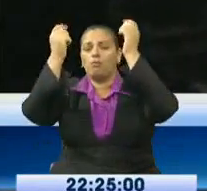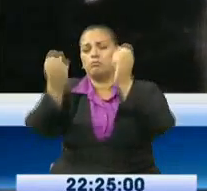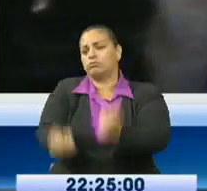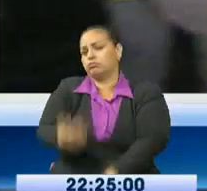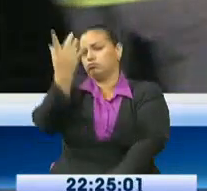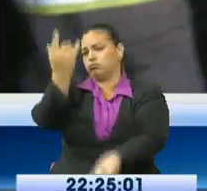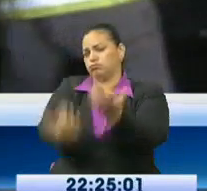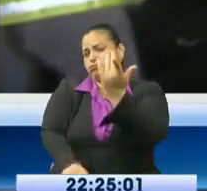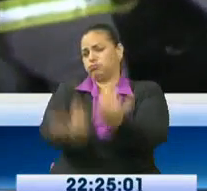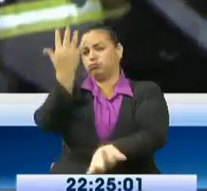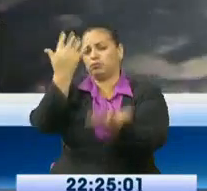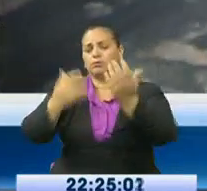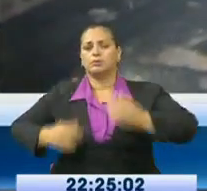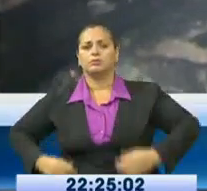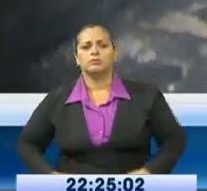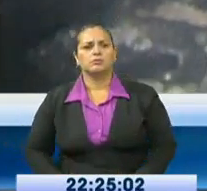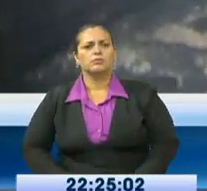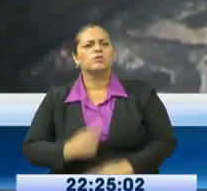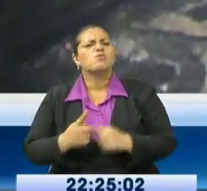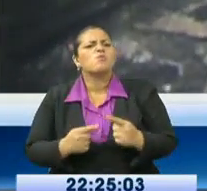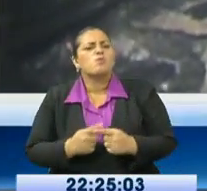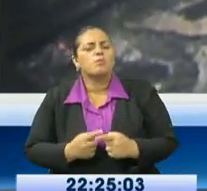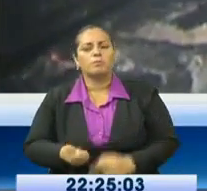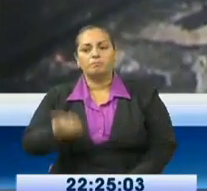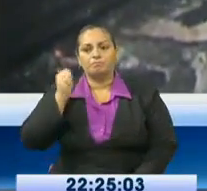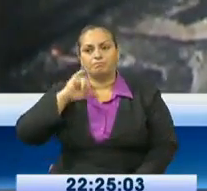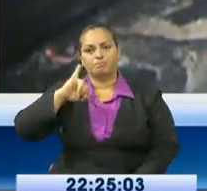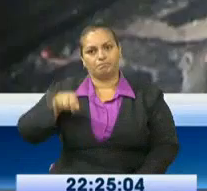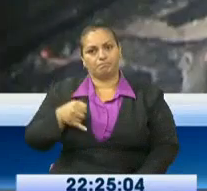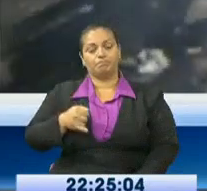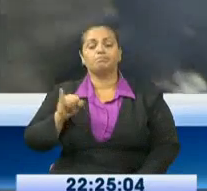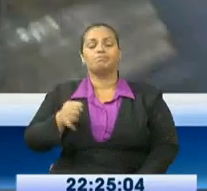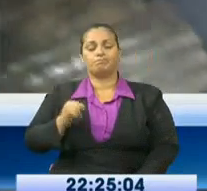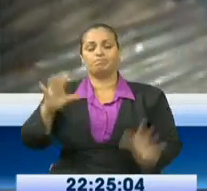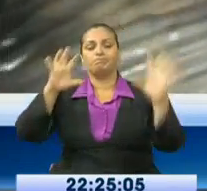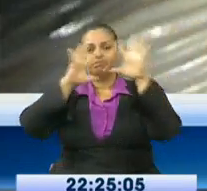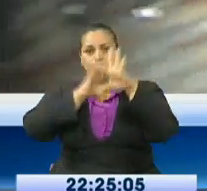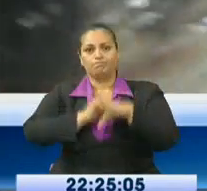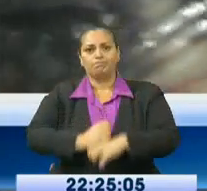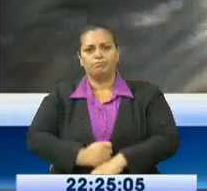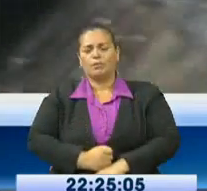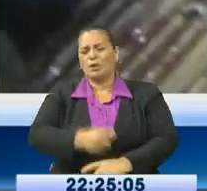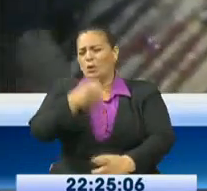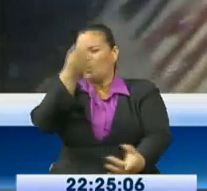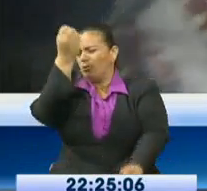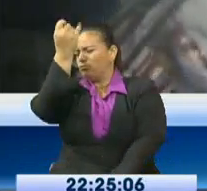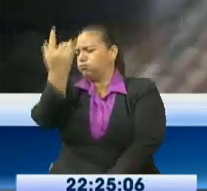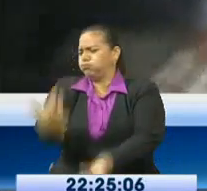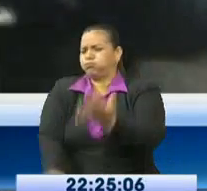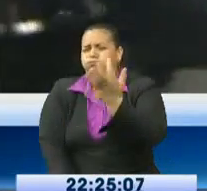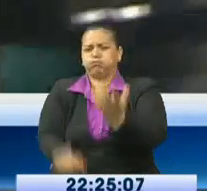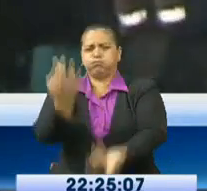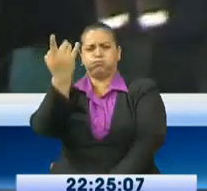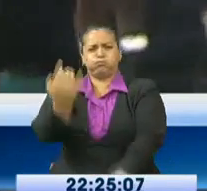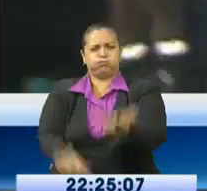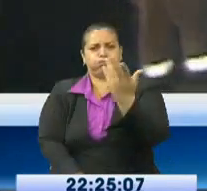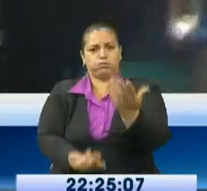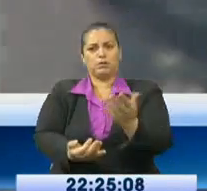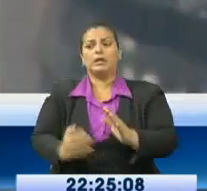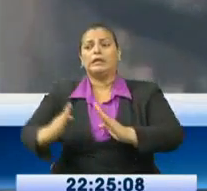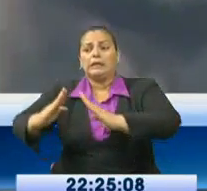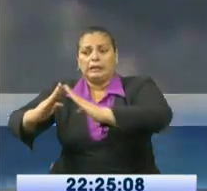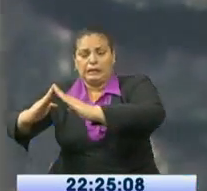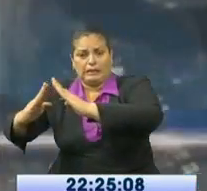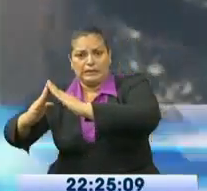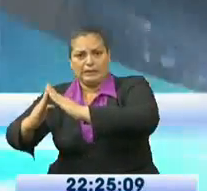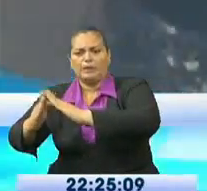el hecho se produjo durante este día jueves a horas de la noche llamas abrasaron las casas y en algunos casos estaban construidas de